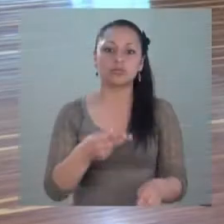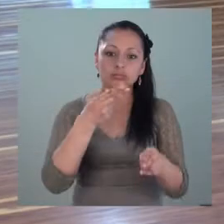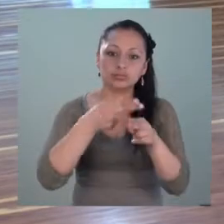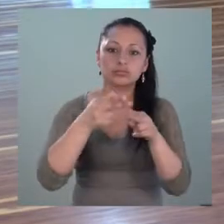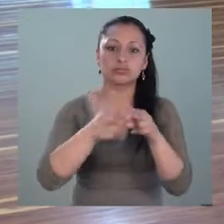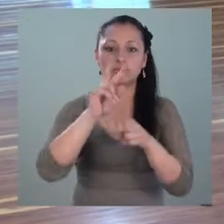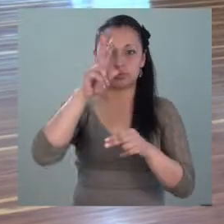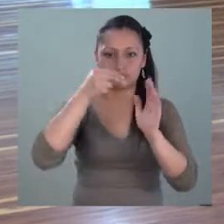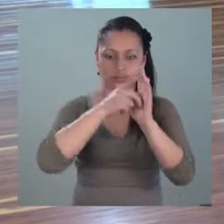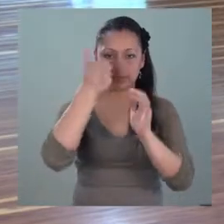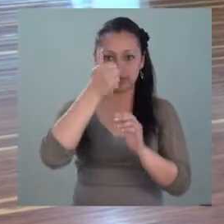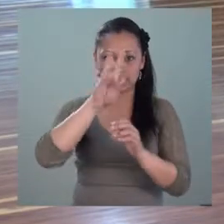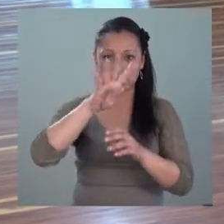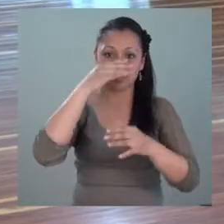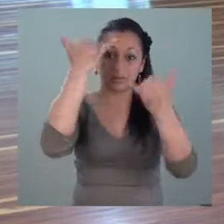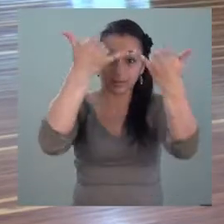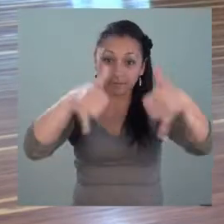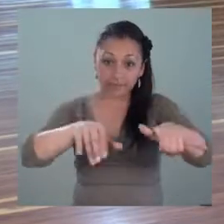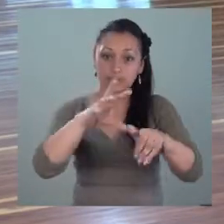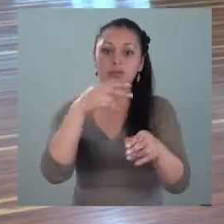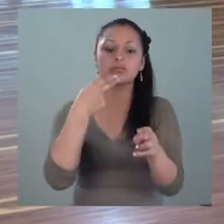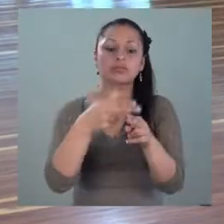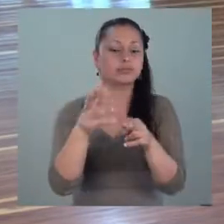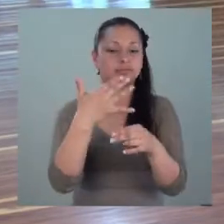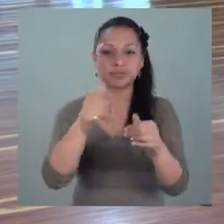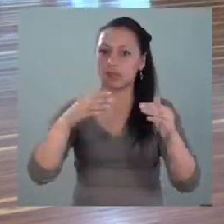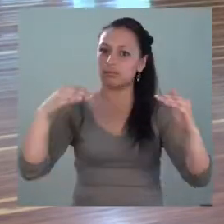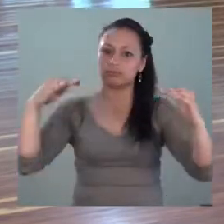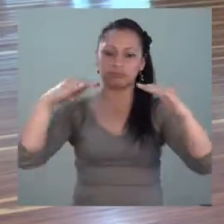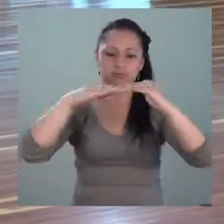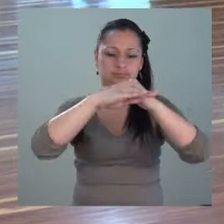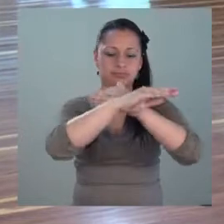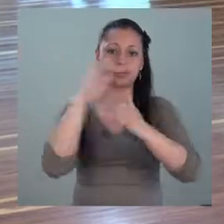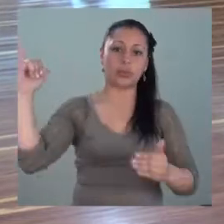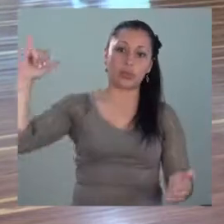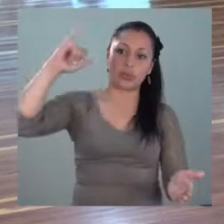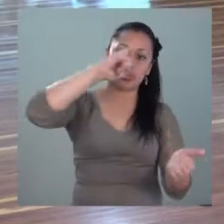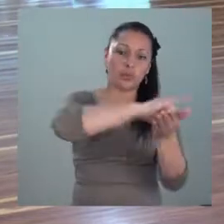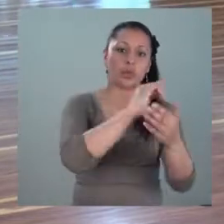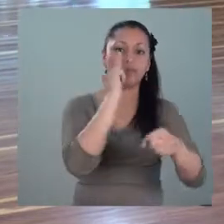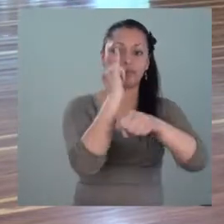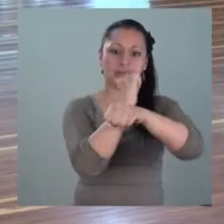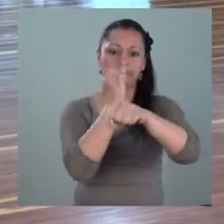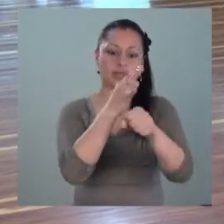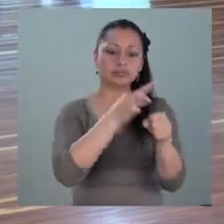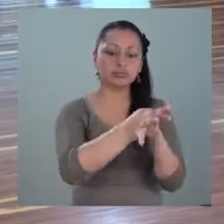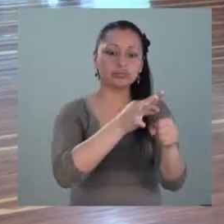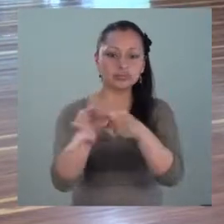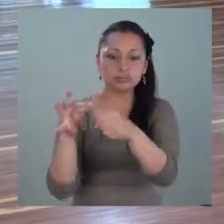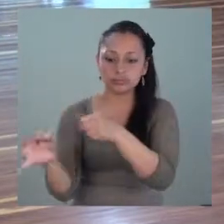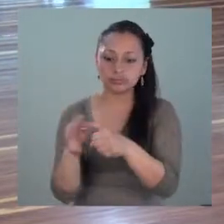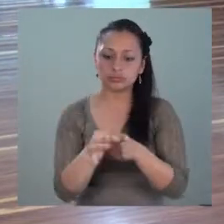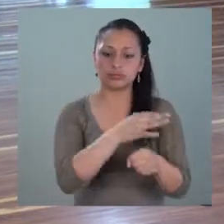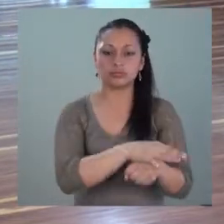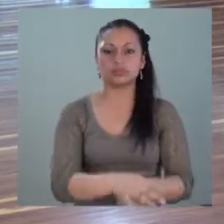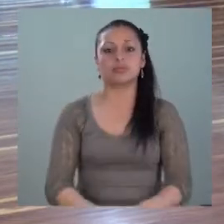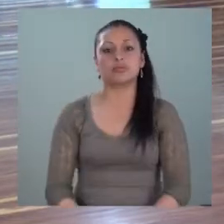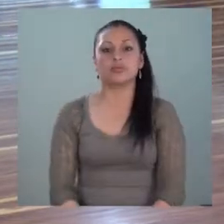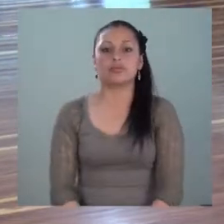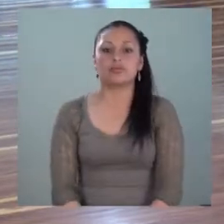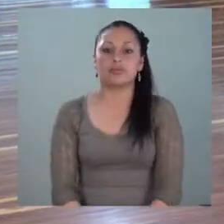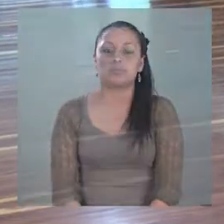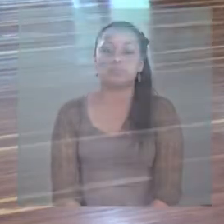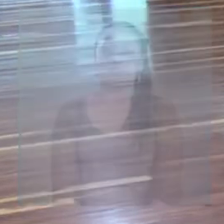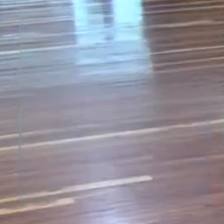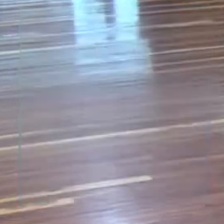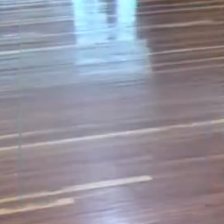Para finales de este año 2014 serán entregados los trabajos de construcción de la pista del Aeropuerto San Luis, que presta sus servicios a Ipiales y la